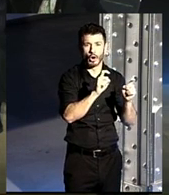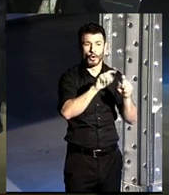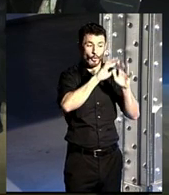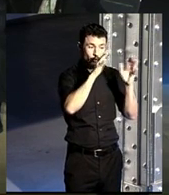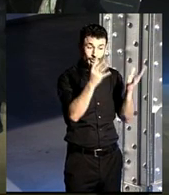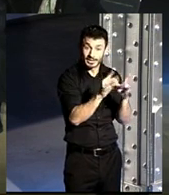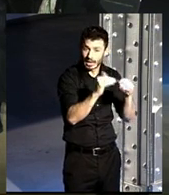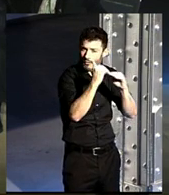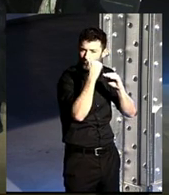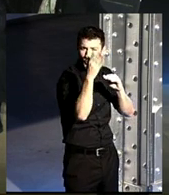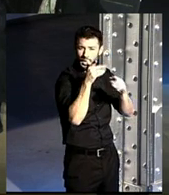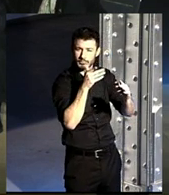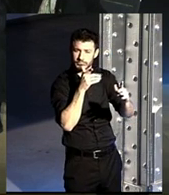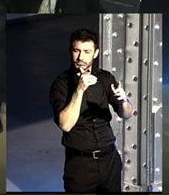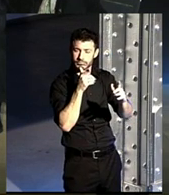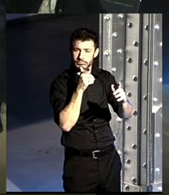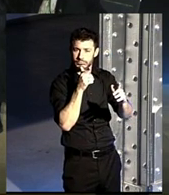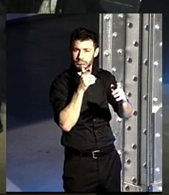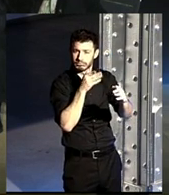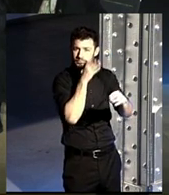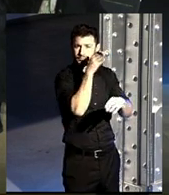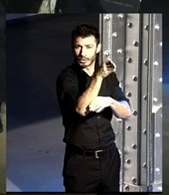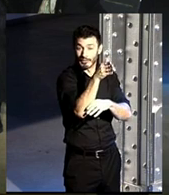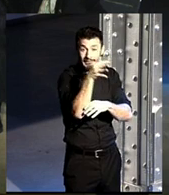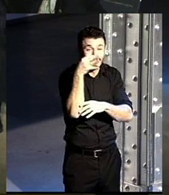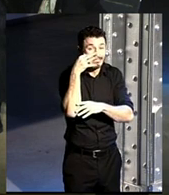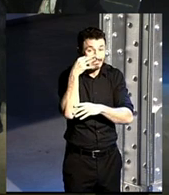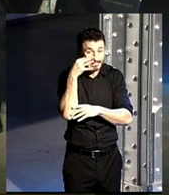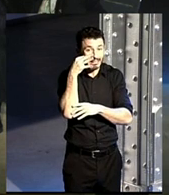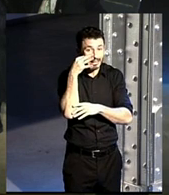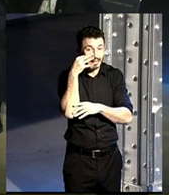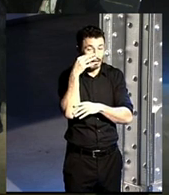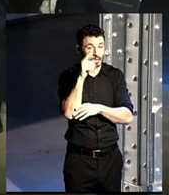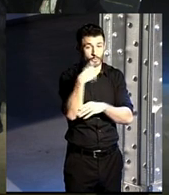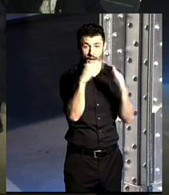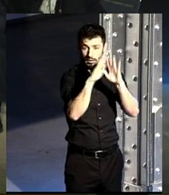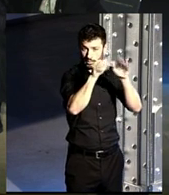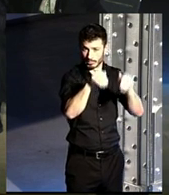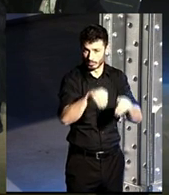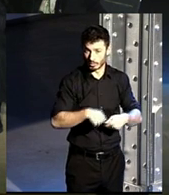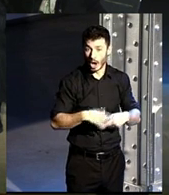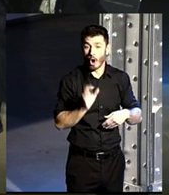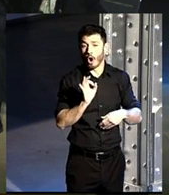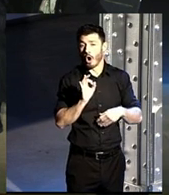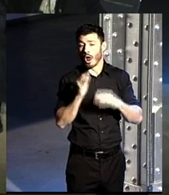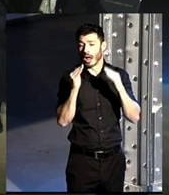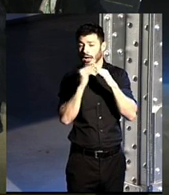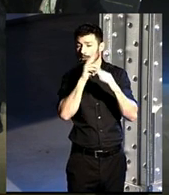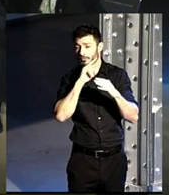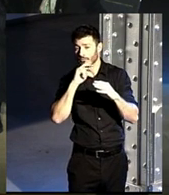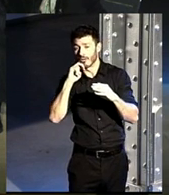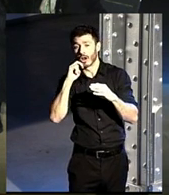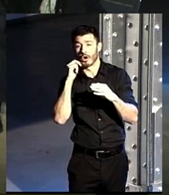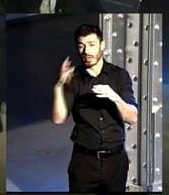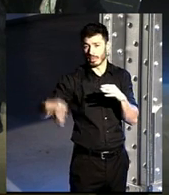la Tierra, lo cierto es que no solo siempre volvía a casa, sino que incluso llevaba todos los valores burgueses